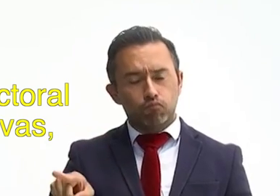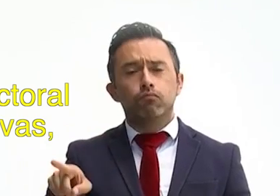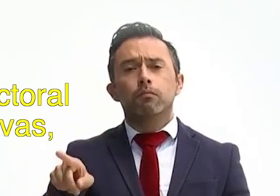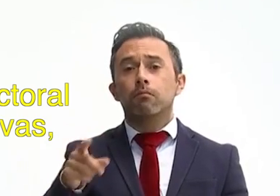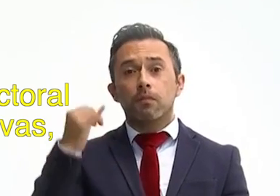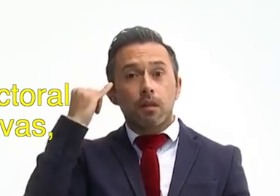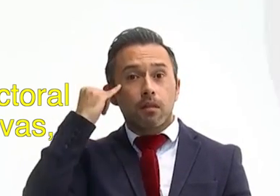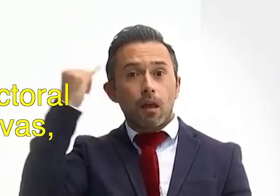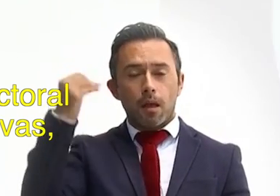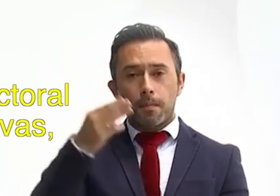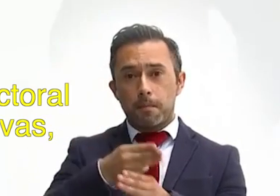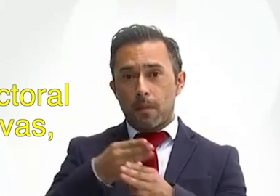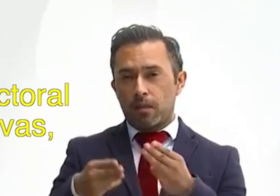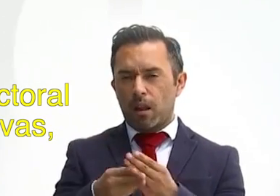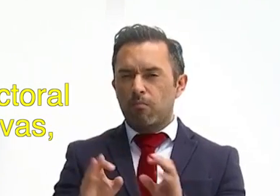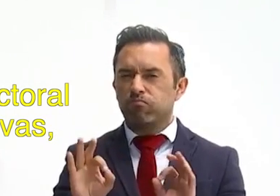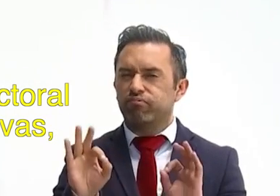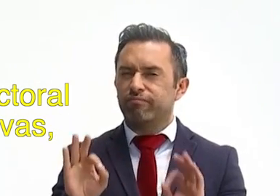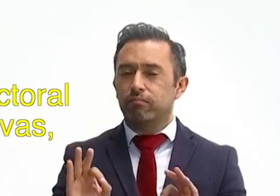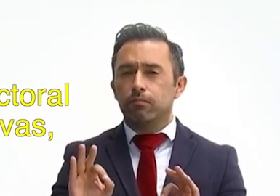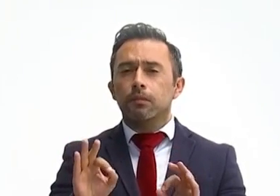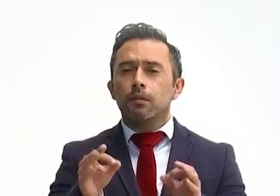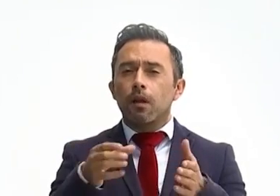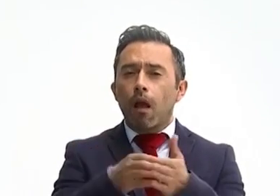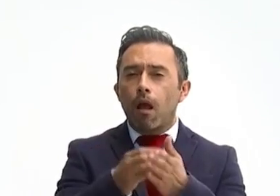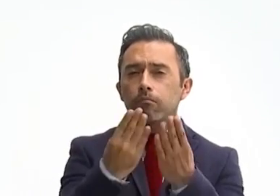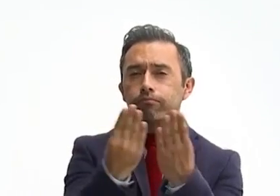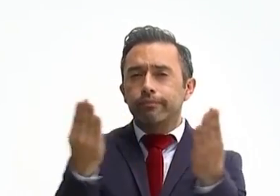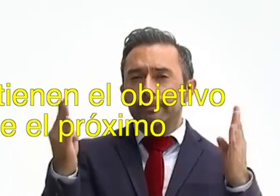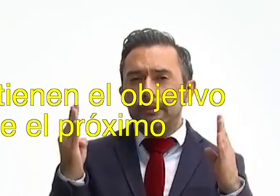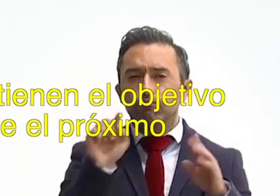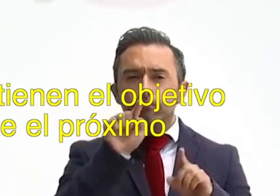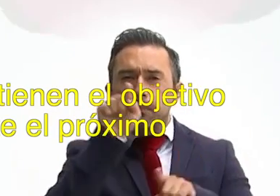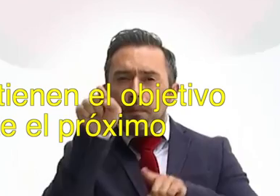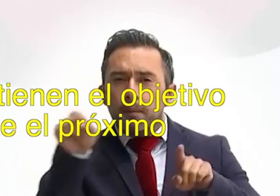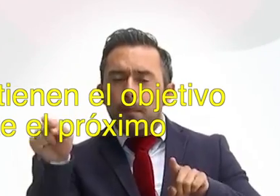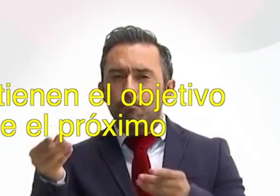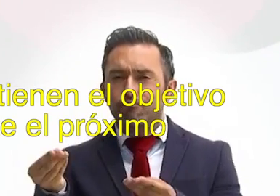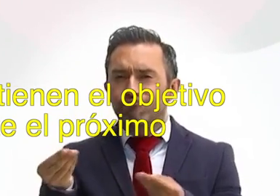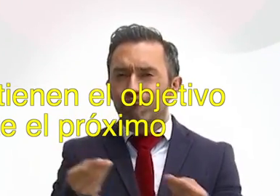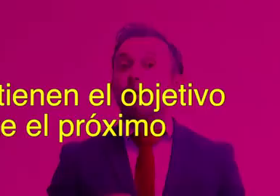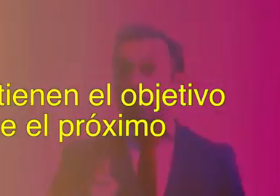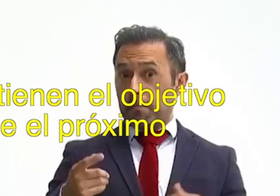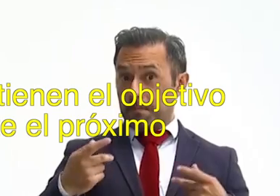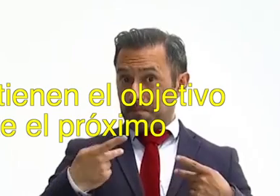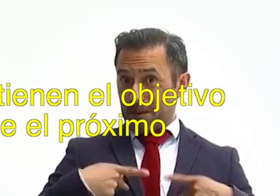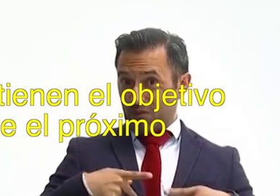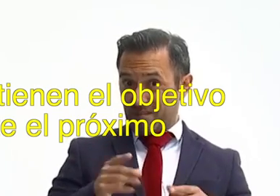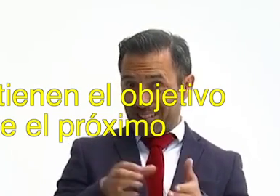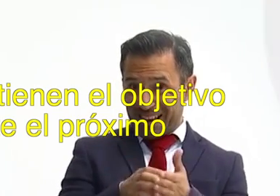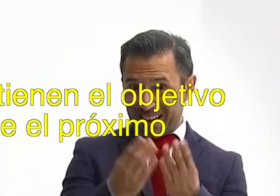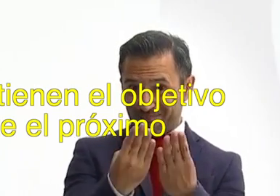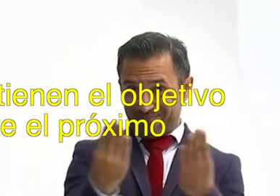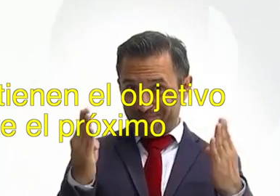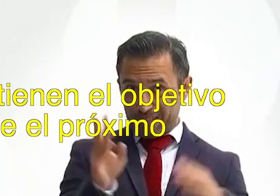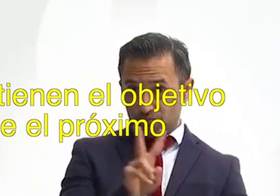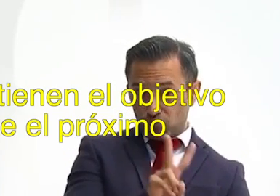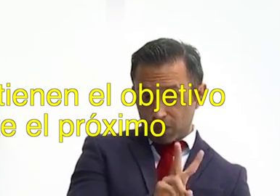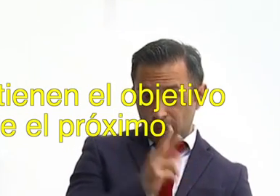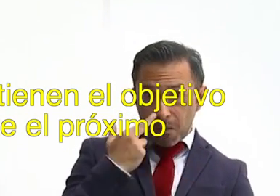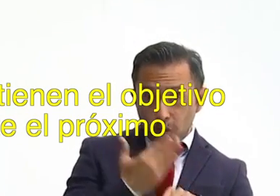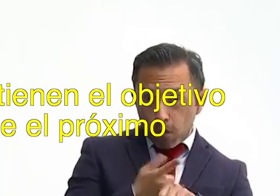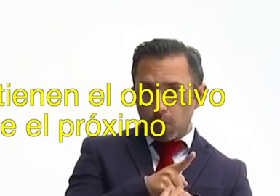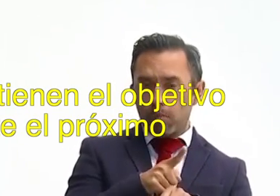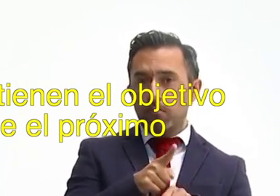electoral presentó 20 cápsulas informativas elecciones sin discriminación las cuales tienen el objetivo de difundir acciones